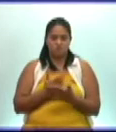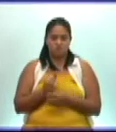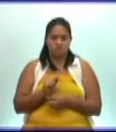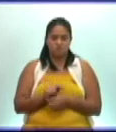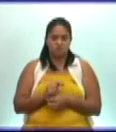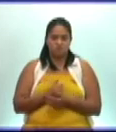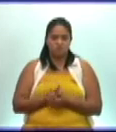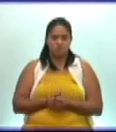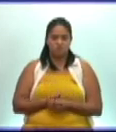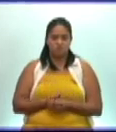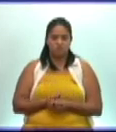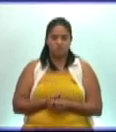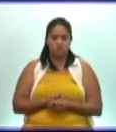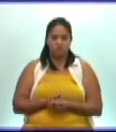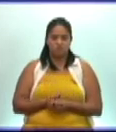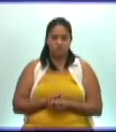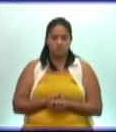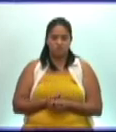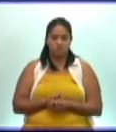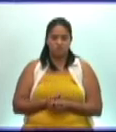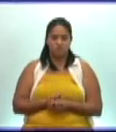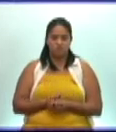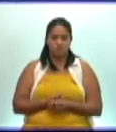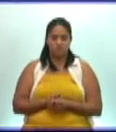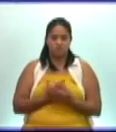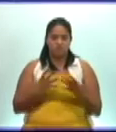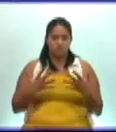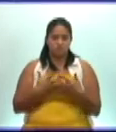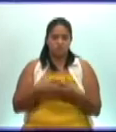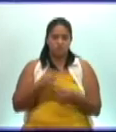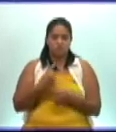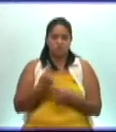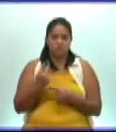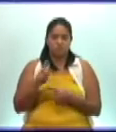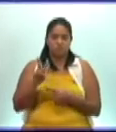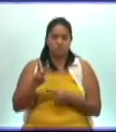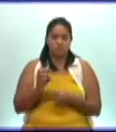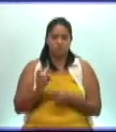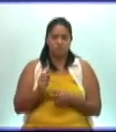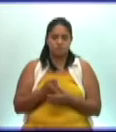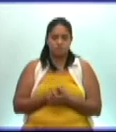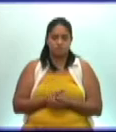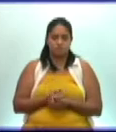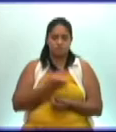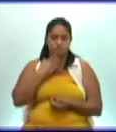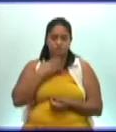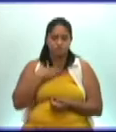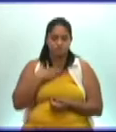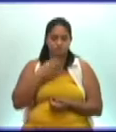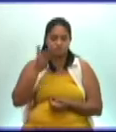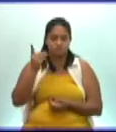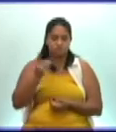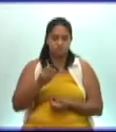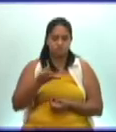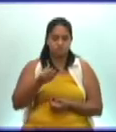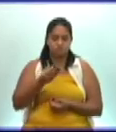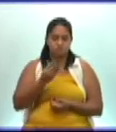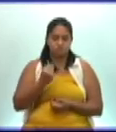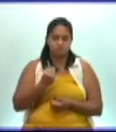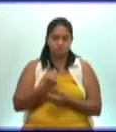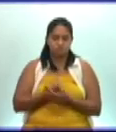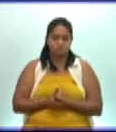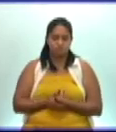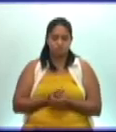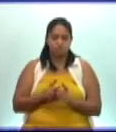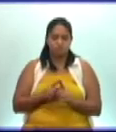ahora haríamos corresponder cada uno de estos valores, como en datos les expresé, la distancia entre los